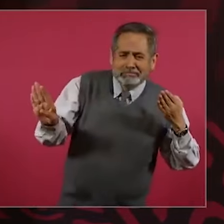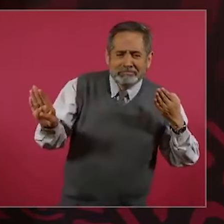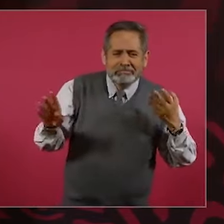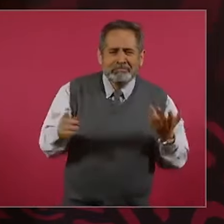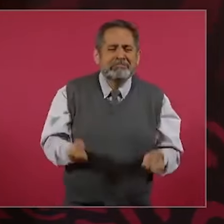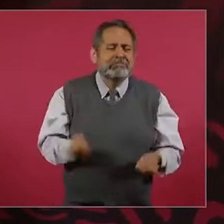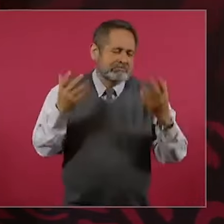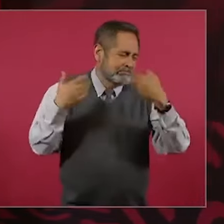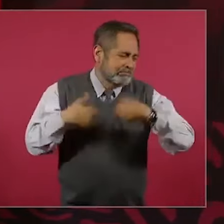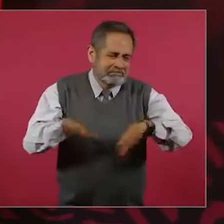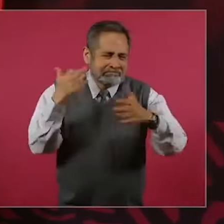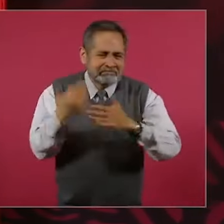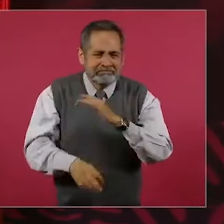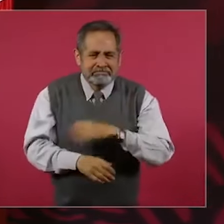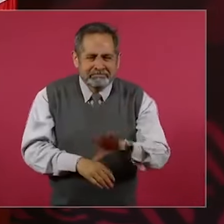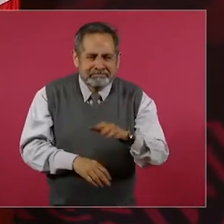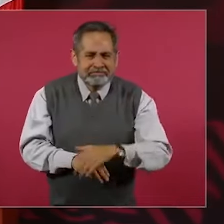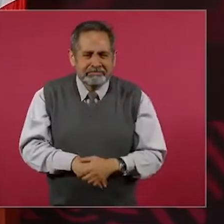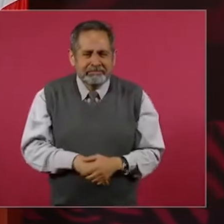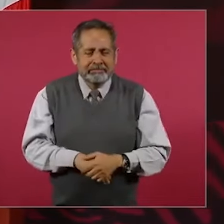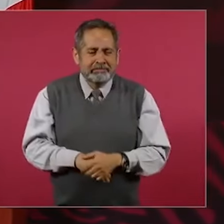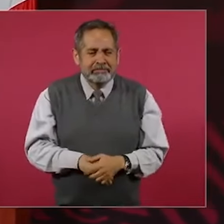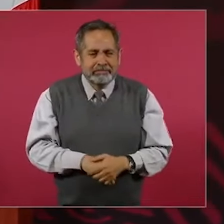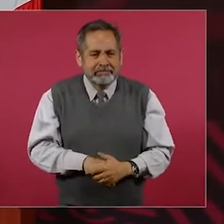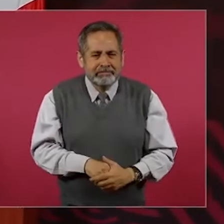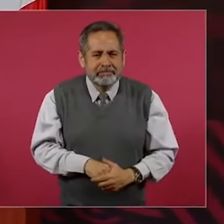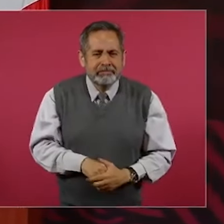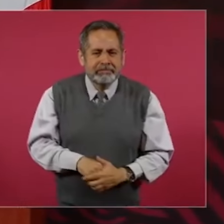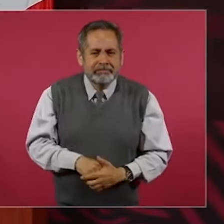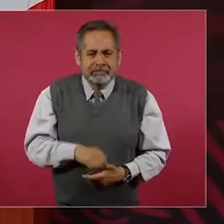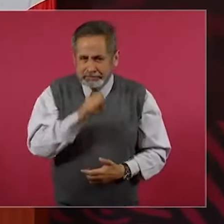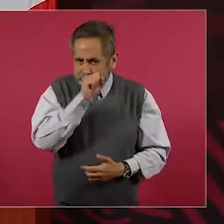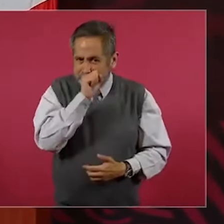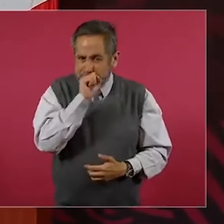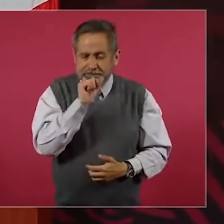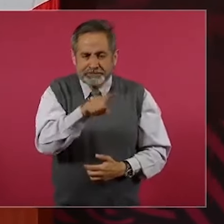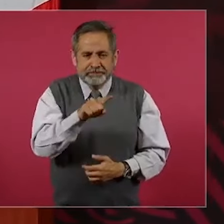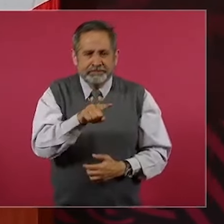Lo hacen también los papá y